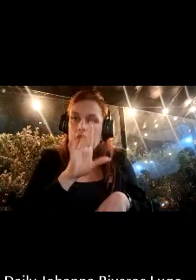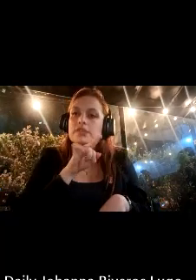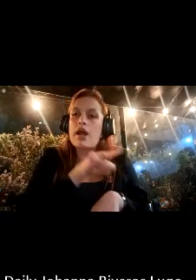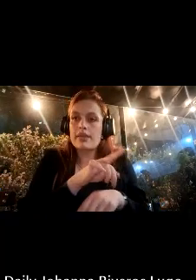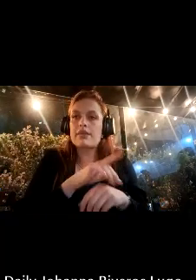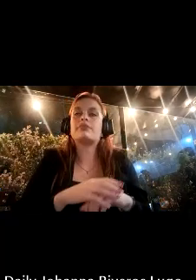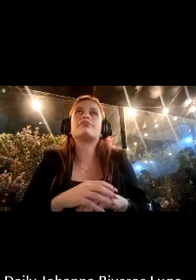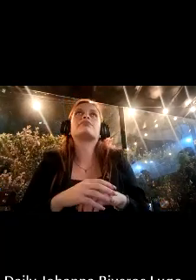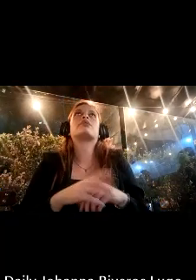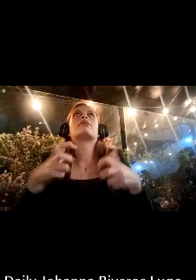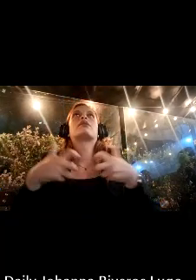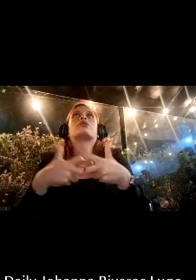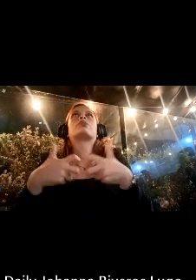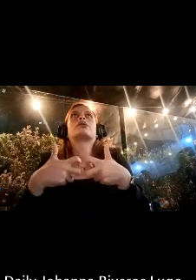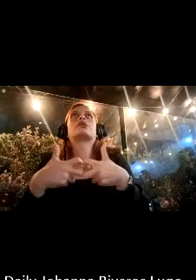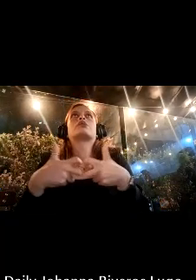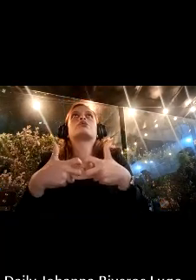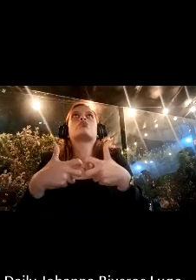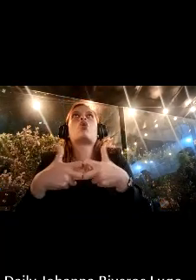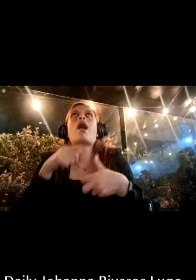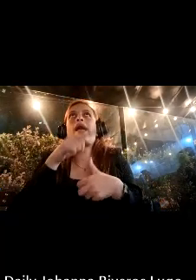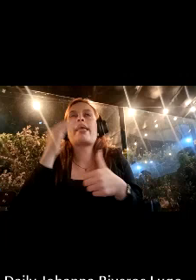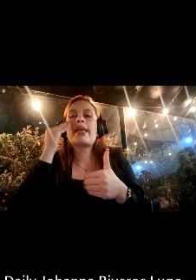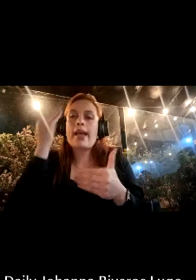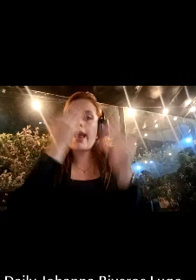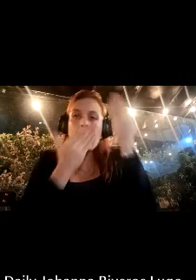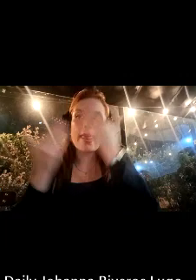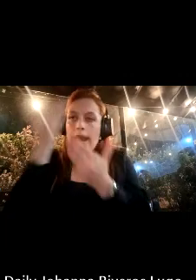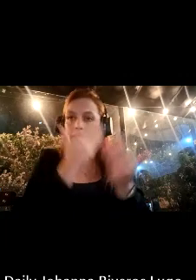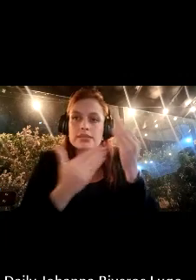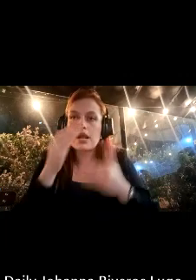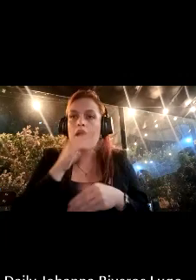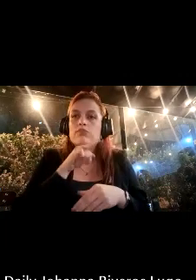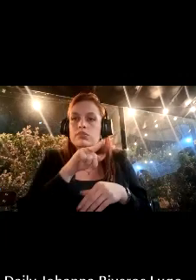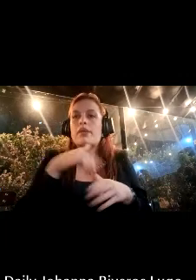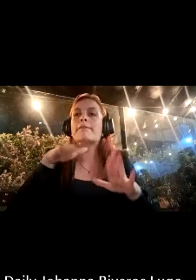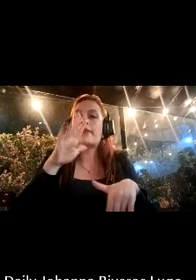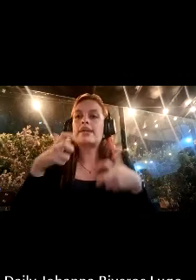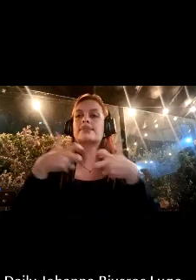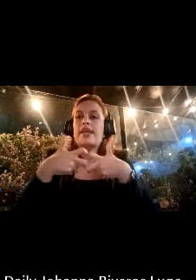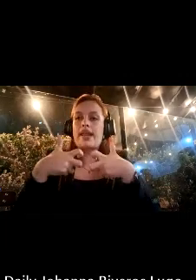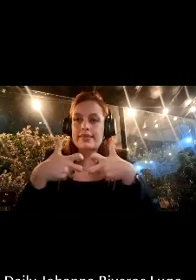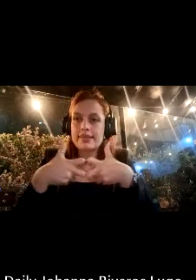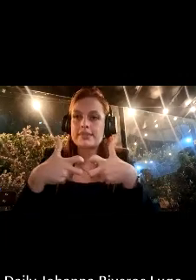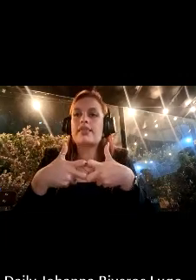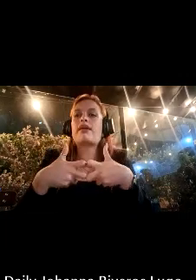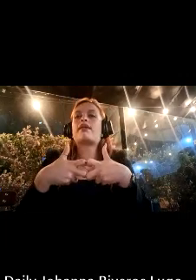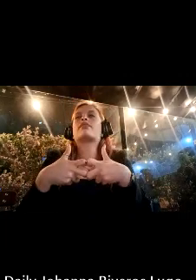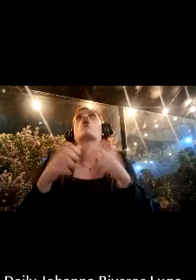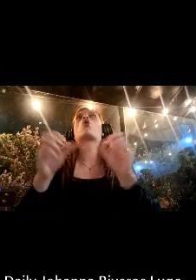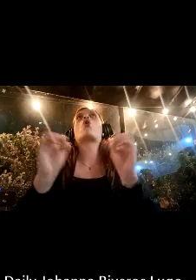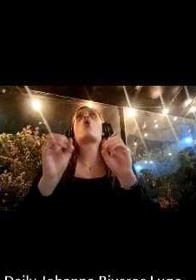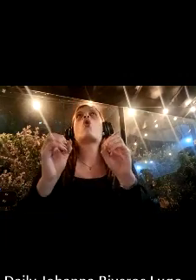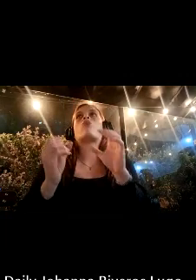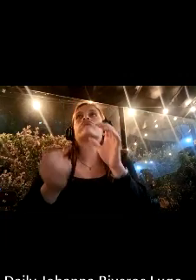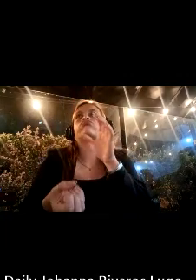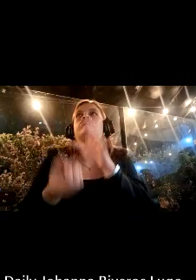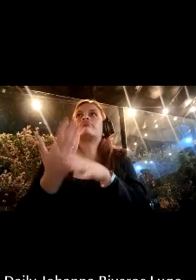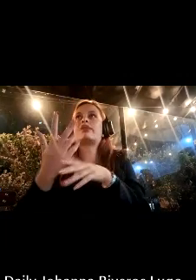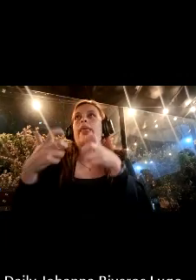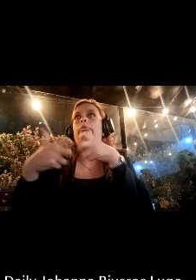el electromagnetismo estudia todo lo que tiene que ver con la electricidad, la producción de energía eléctrica a través